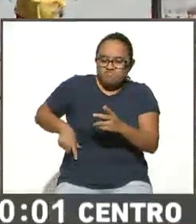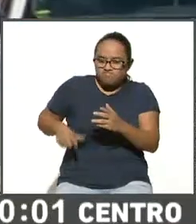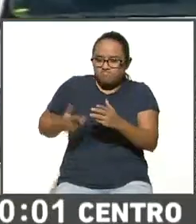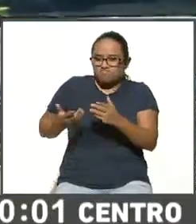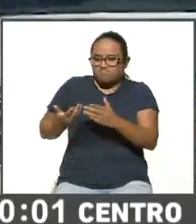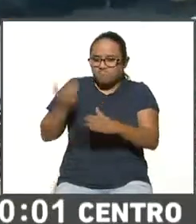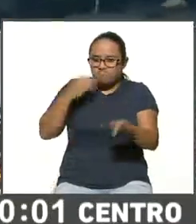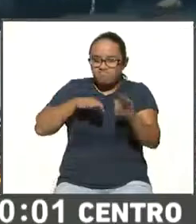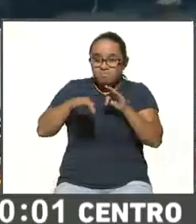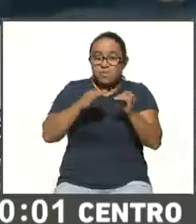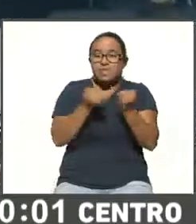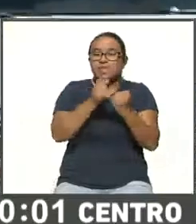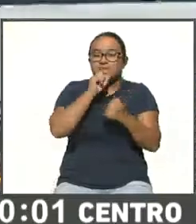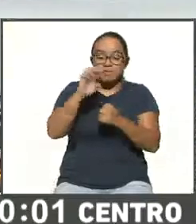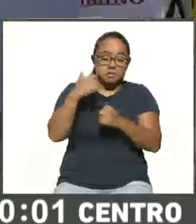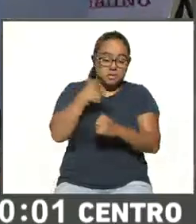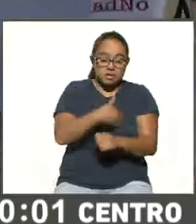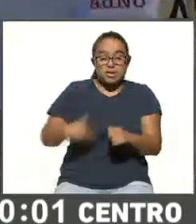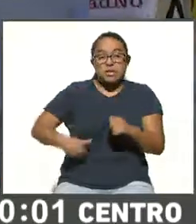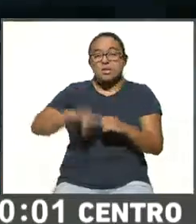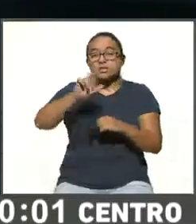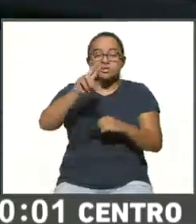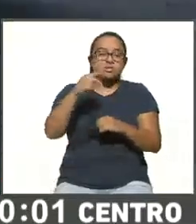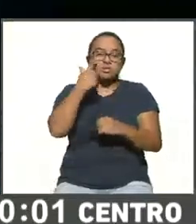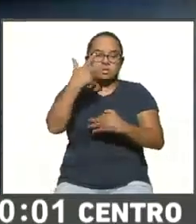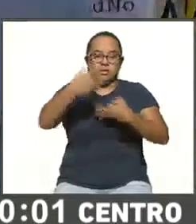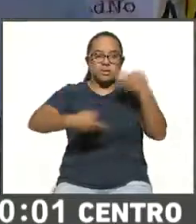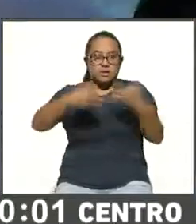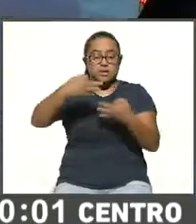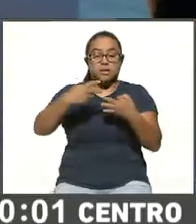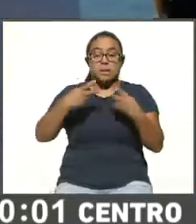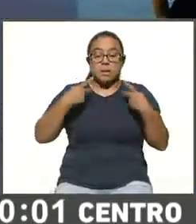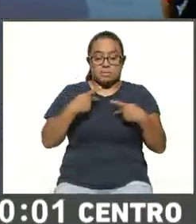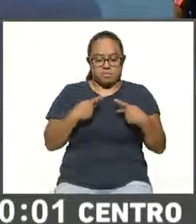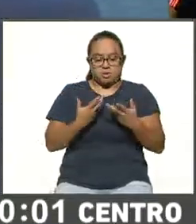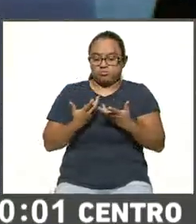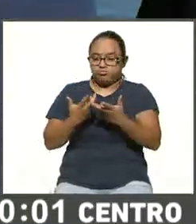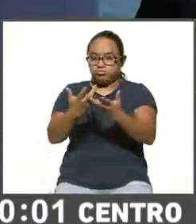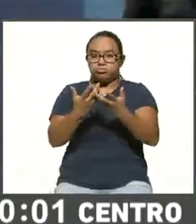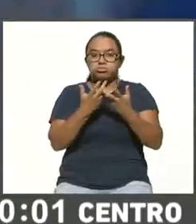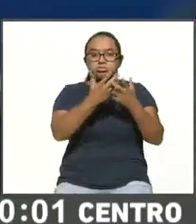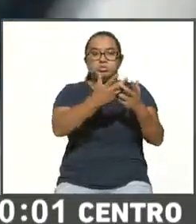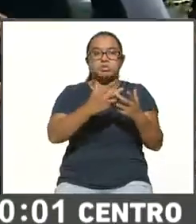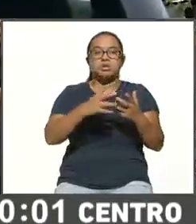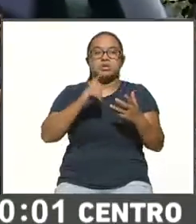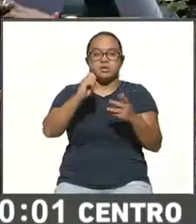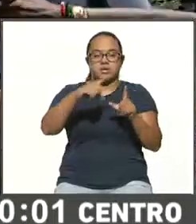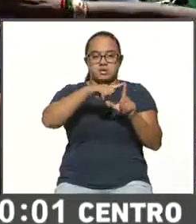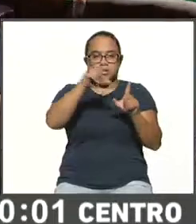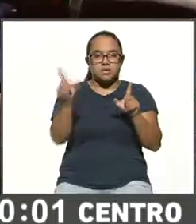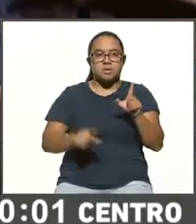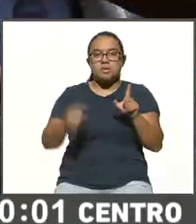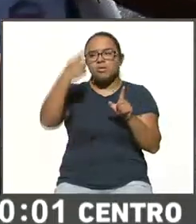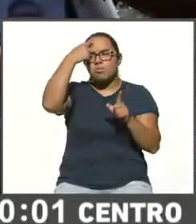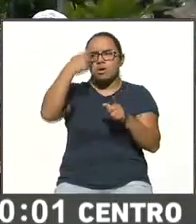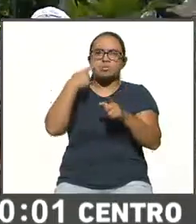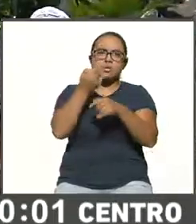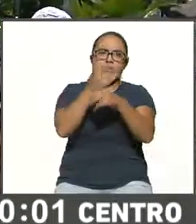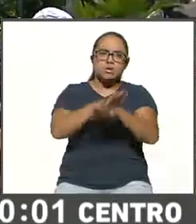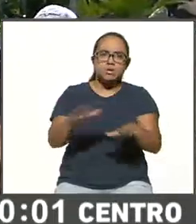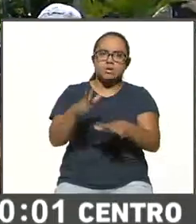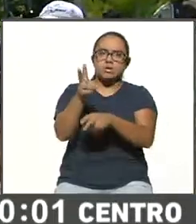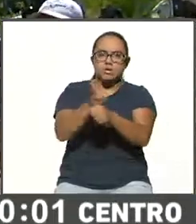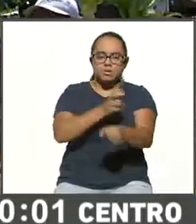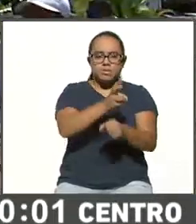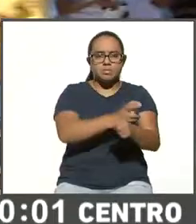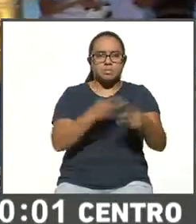pasado, incluidos los expresidentes. Para promover, las brigadas de activistas recorren el país a fin de informar, orientar e invitar